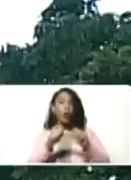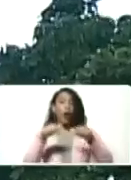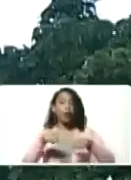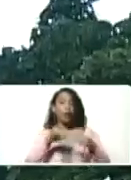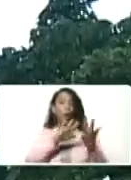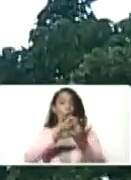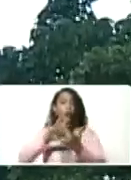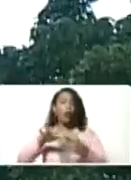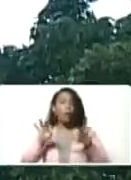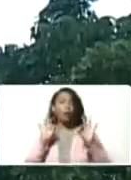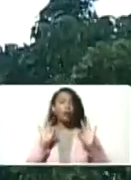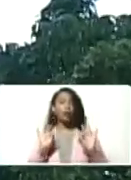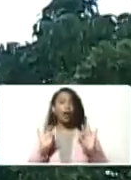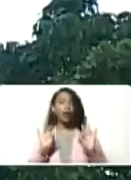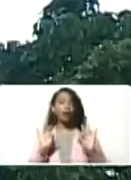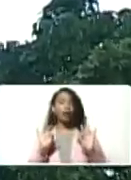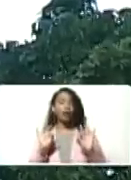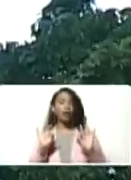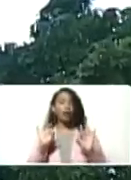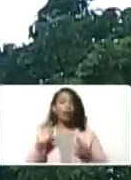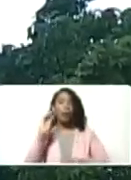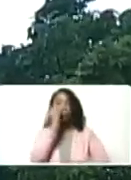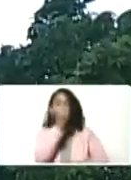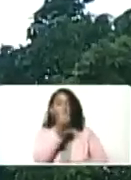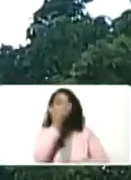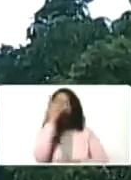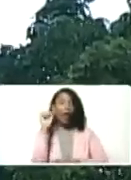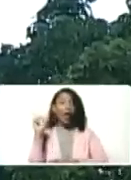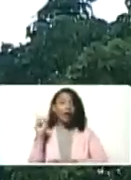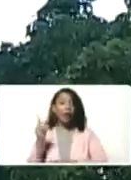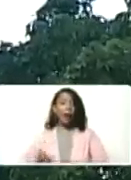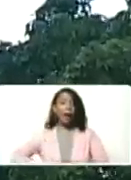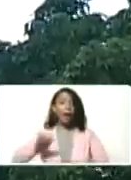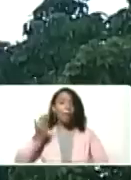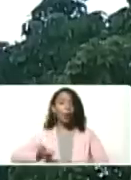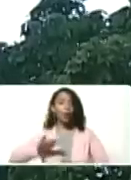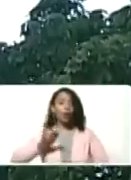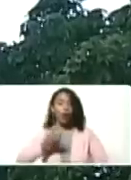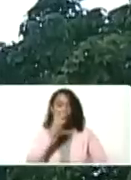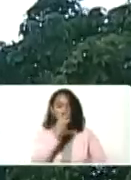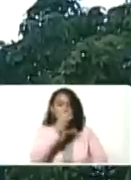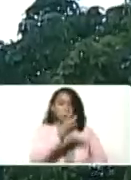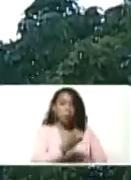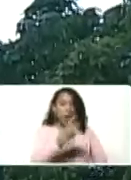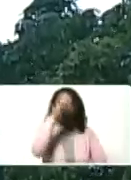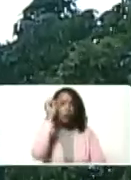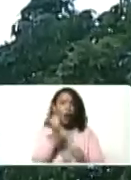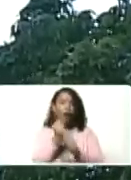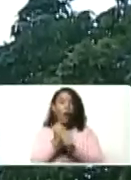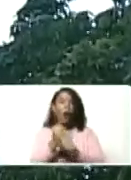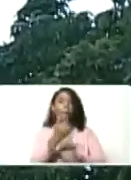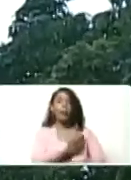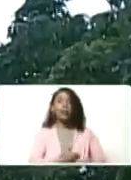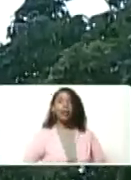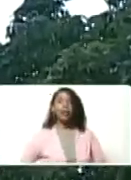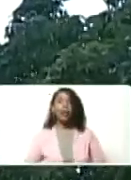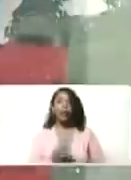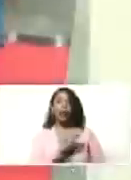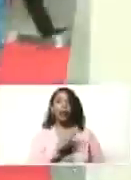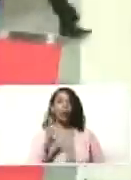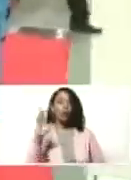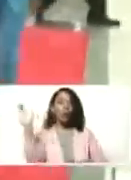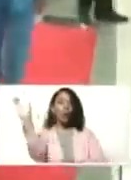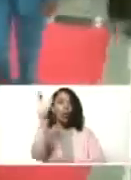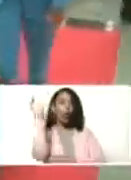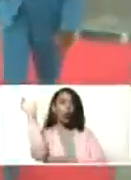cobertura especial desde el Palacio de Miraflores a propósito de esa importante visita de trabajo del presidente de la República de